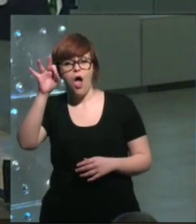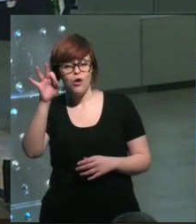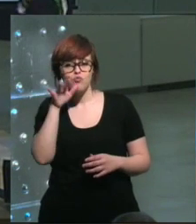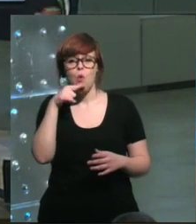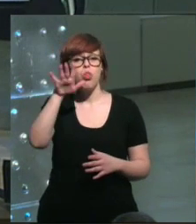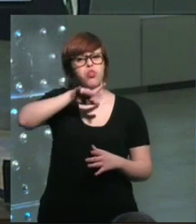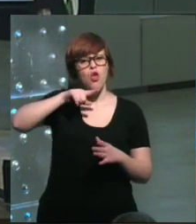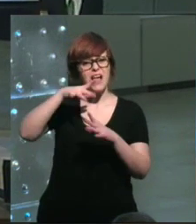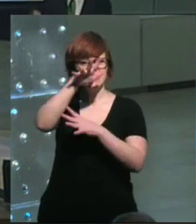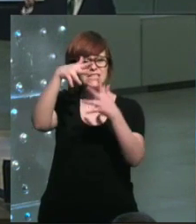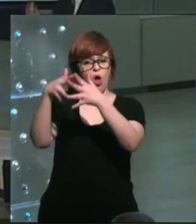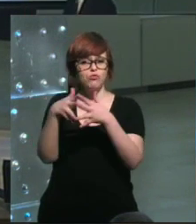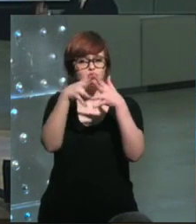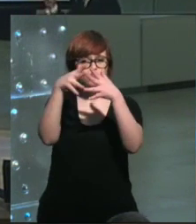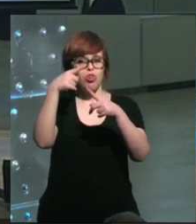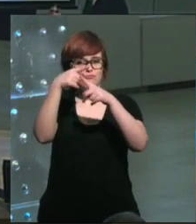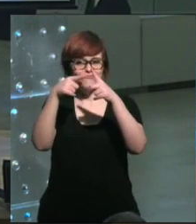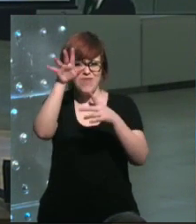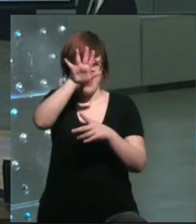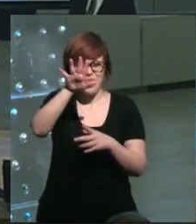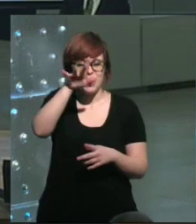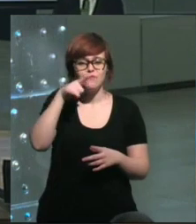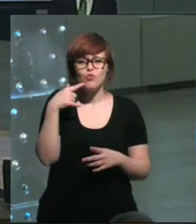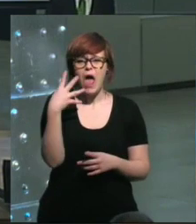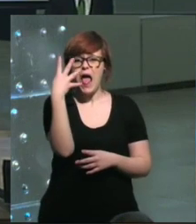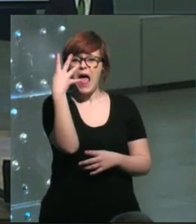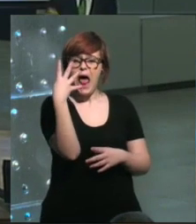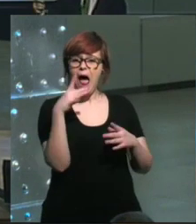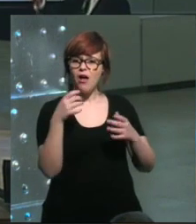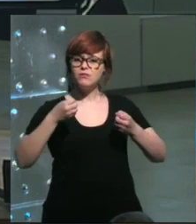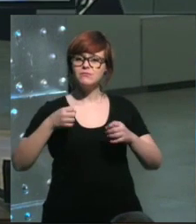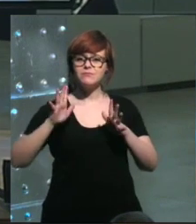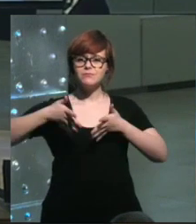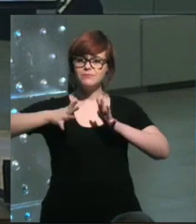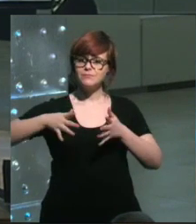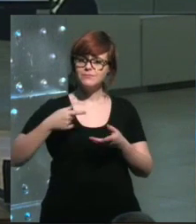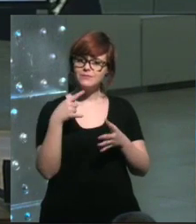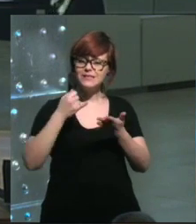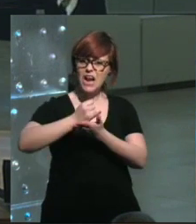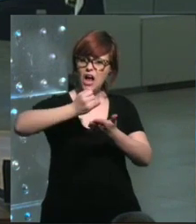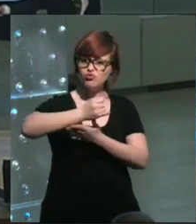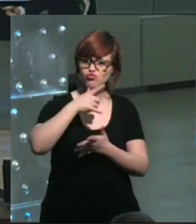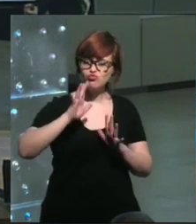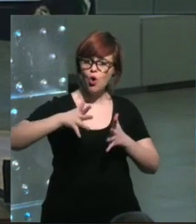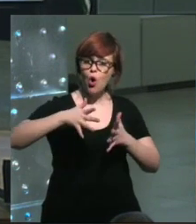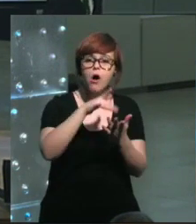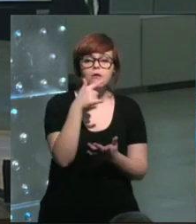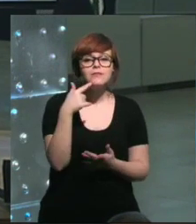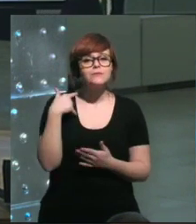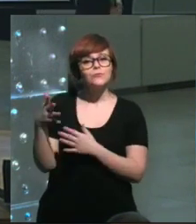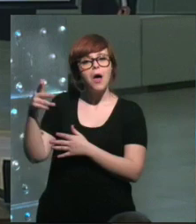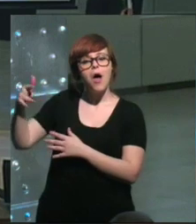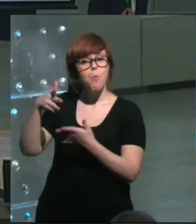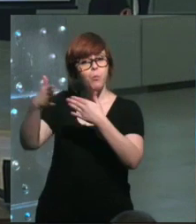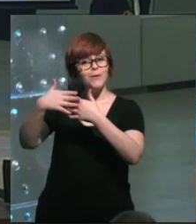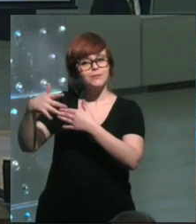Estados Unidos. Ese señor llegaba con su tractor todos los días a las 4:15 de la tarde y aparcaba el tractor en la puerta esa y se venía a hacer llamadas telefónicas. Para